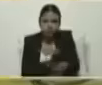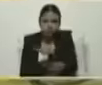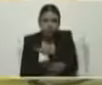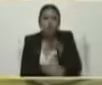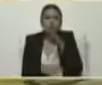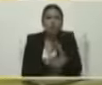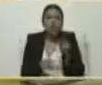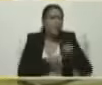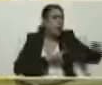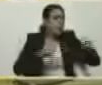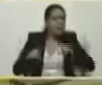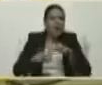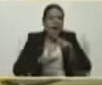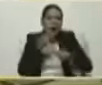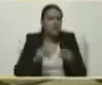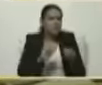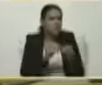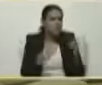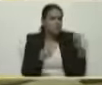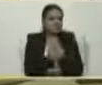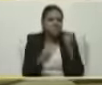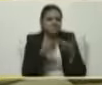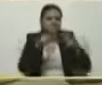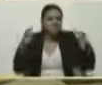a que las cosas rindan más?